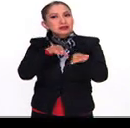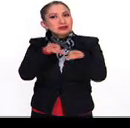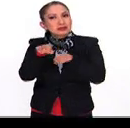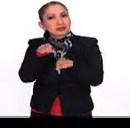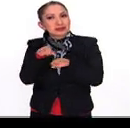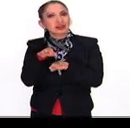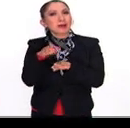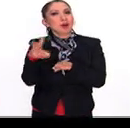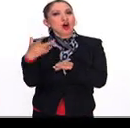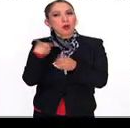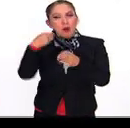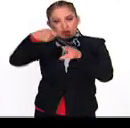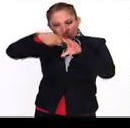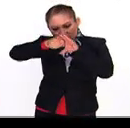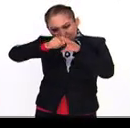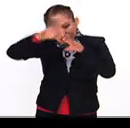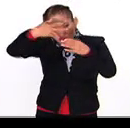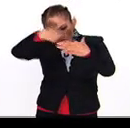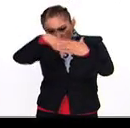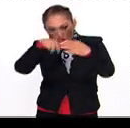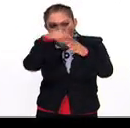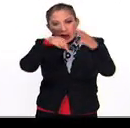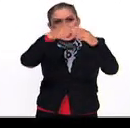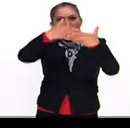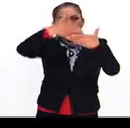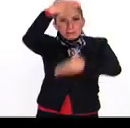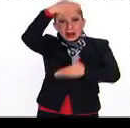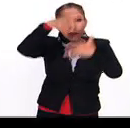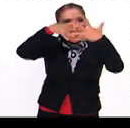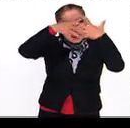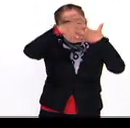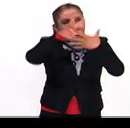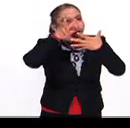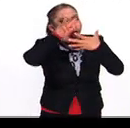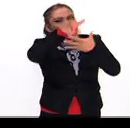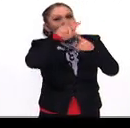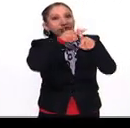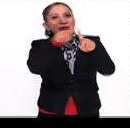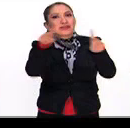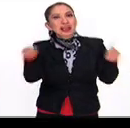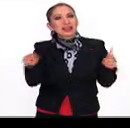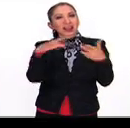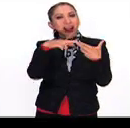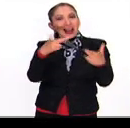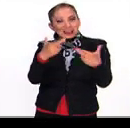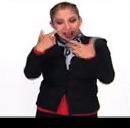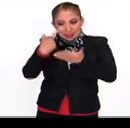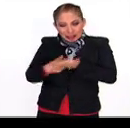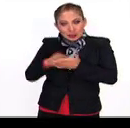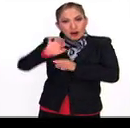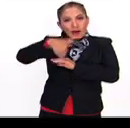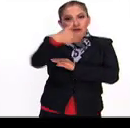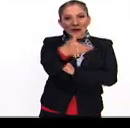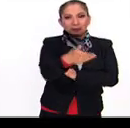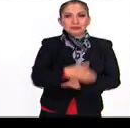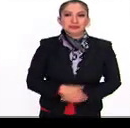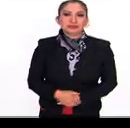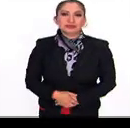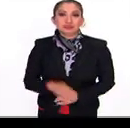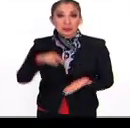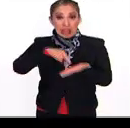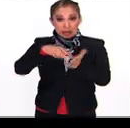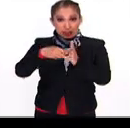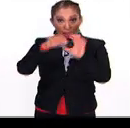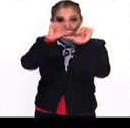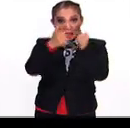trabajar perforaciones en las paredes para generar otro tipo de relación entre interior y exterior. La arquitectura